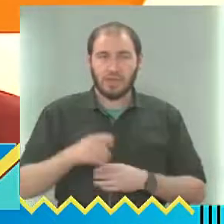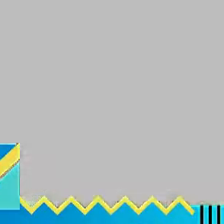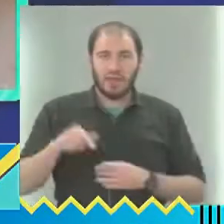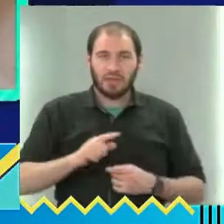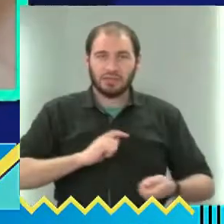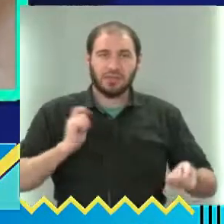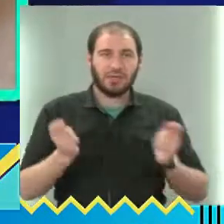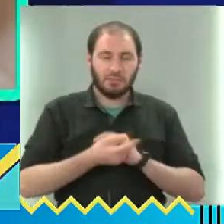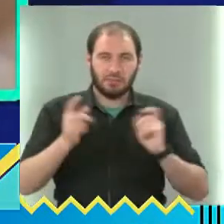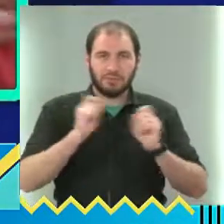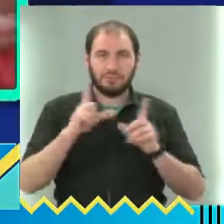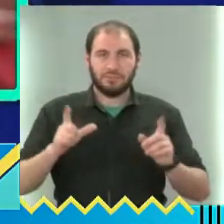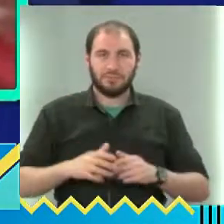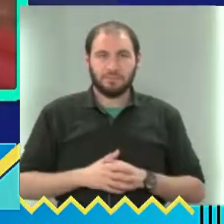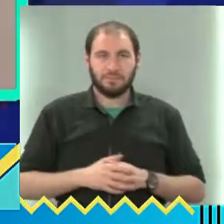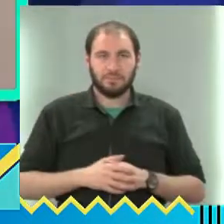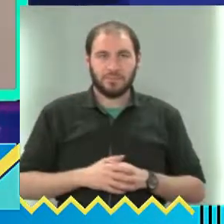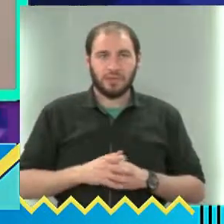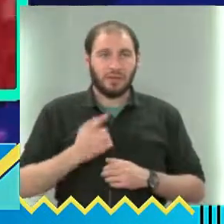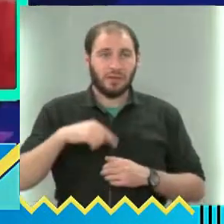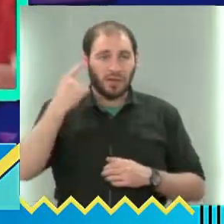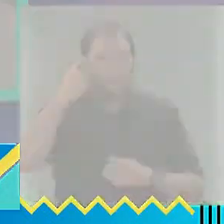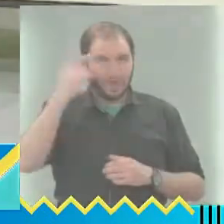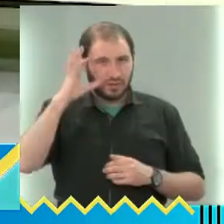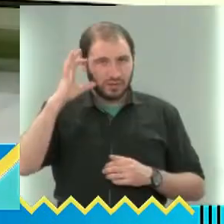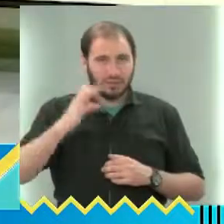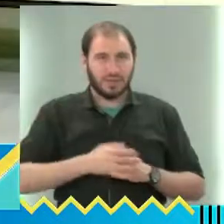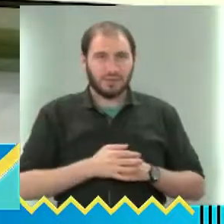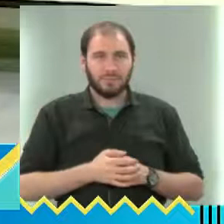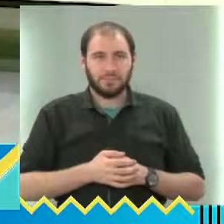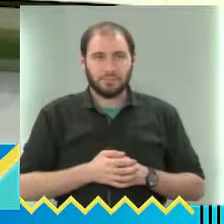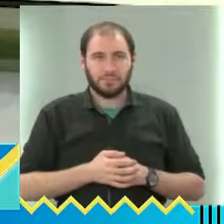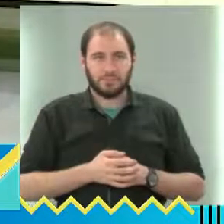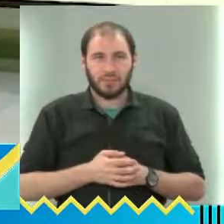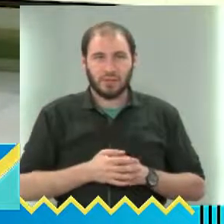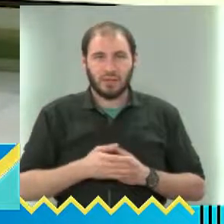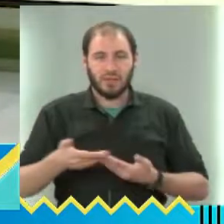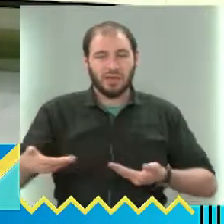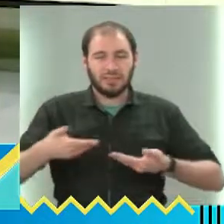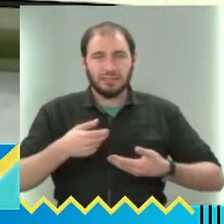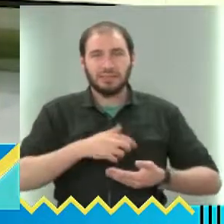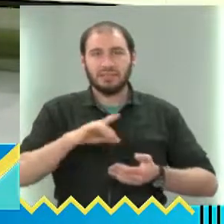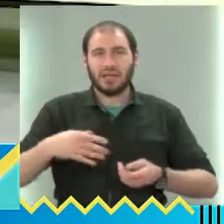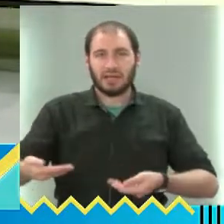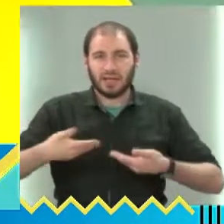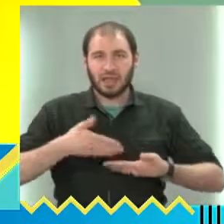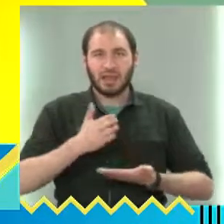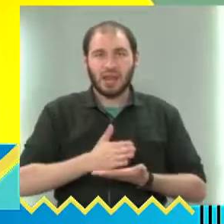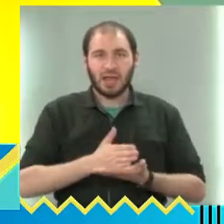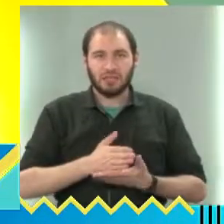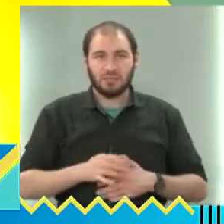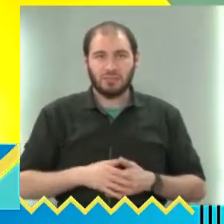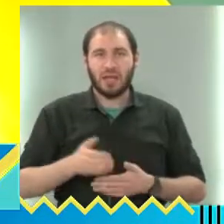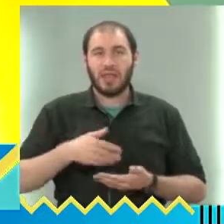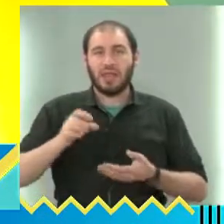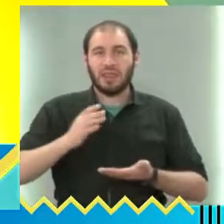cambio que más me llamó la atención. Perfecto. Pensemos que el tema del recibir sangre es un derecho, o sea, el